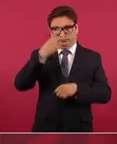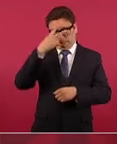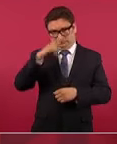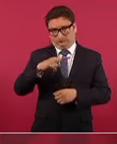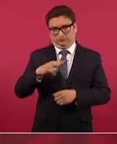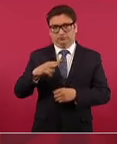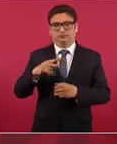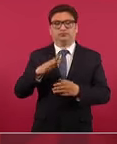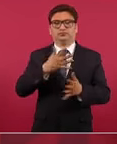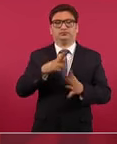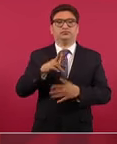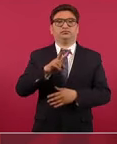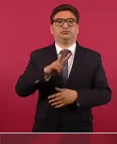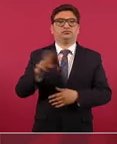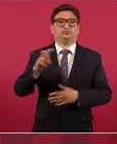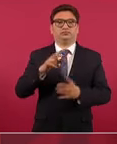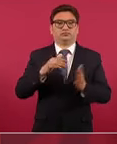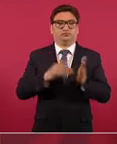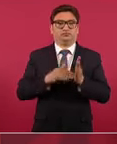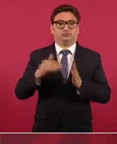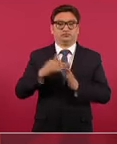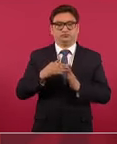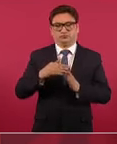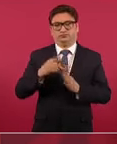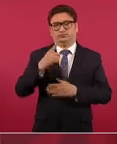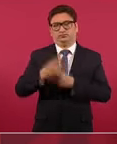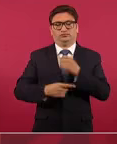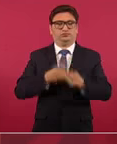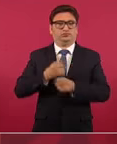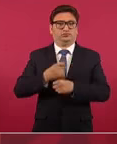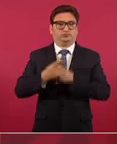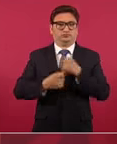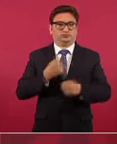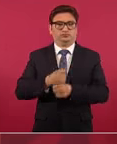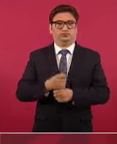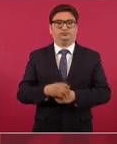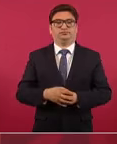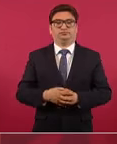como 200 millones de pesos al año